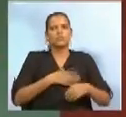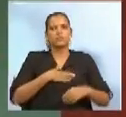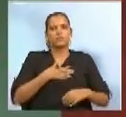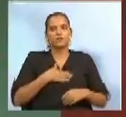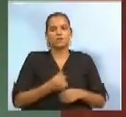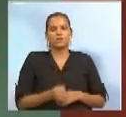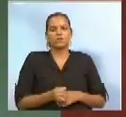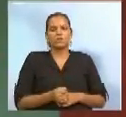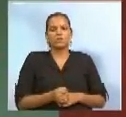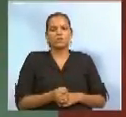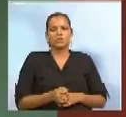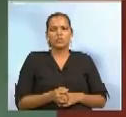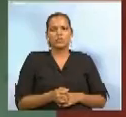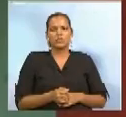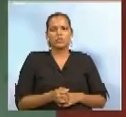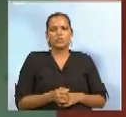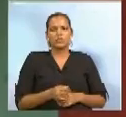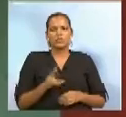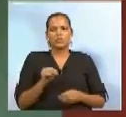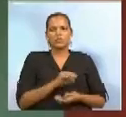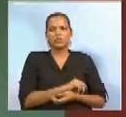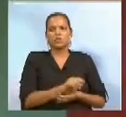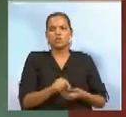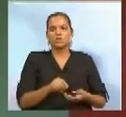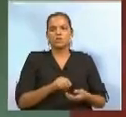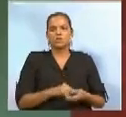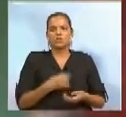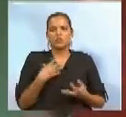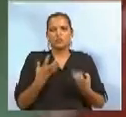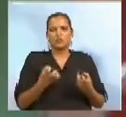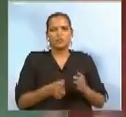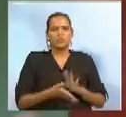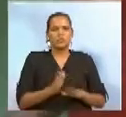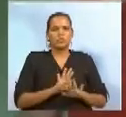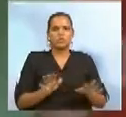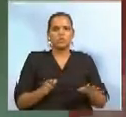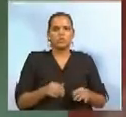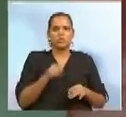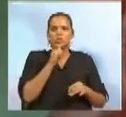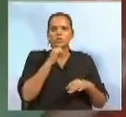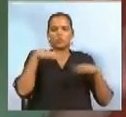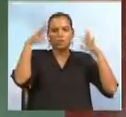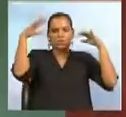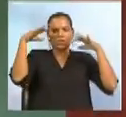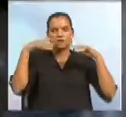dijo abran ese muro de tierra. No hicieron caso. Cuando ellos quisieron hacerlo, ya la huella